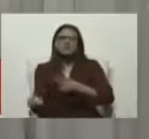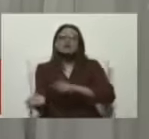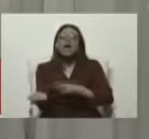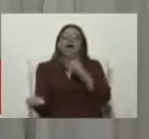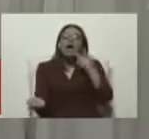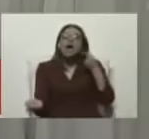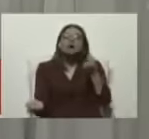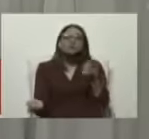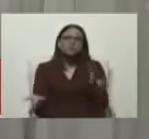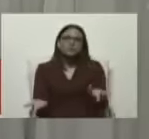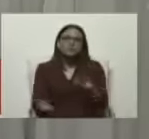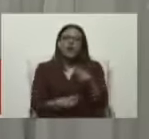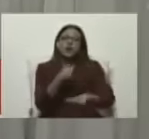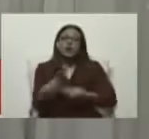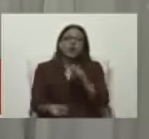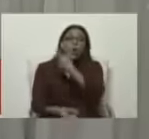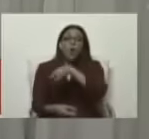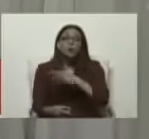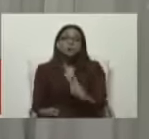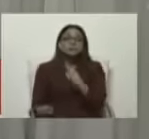Es macabro.